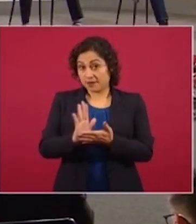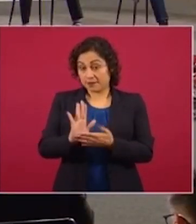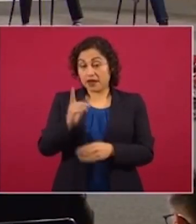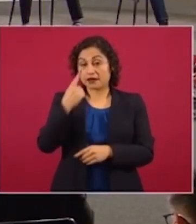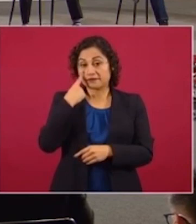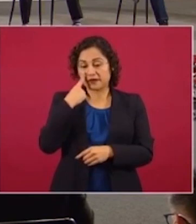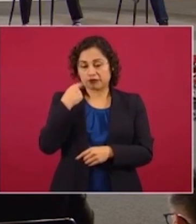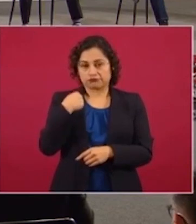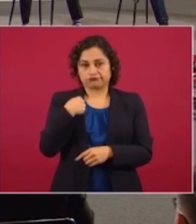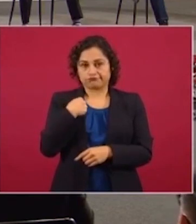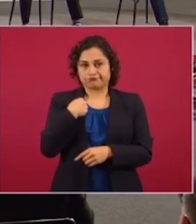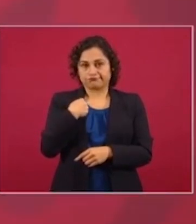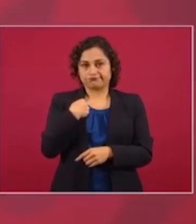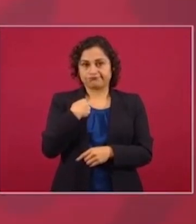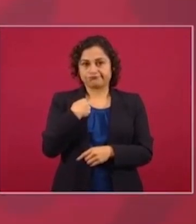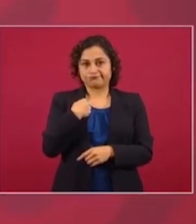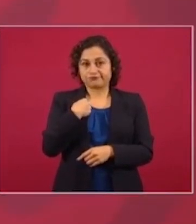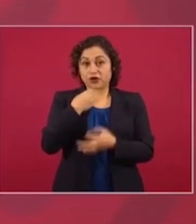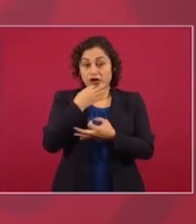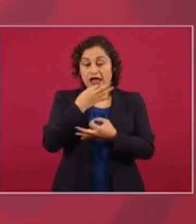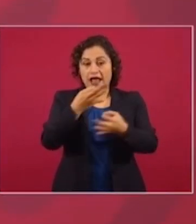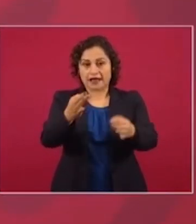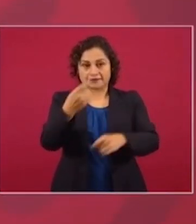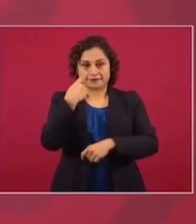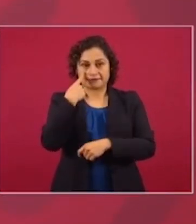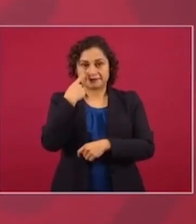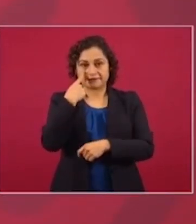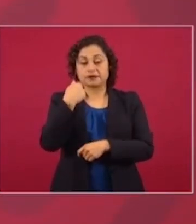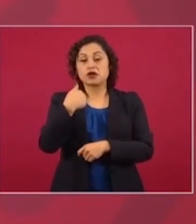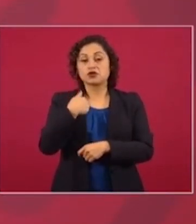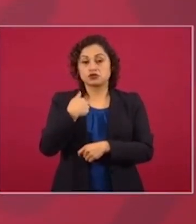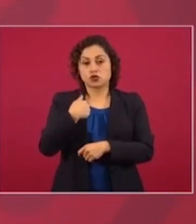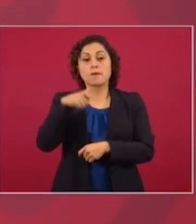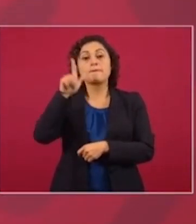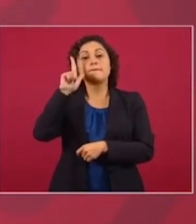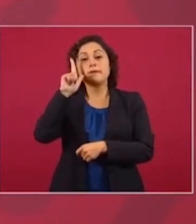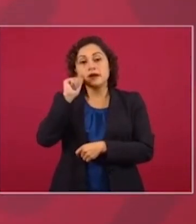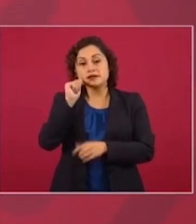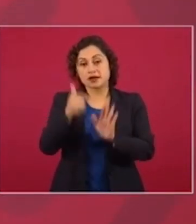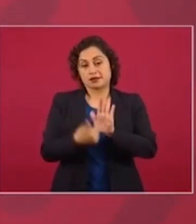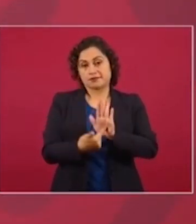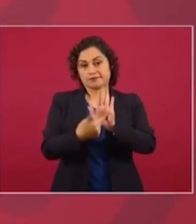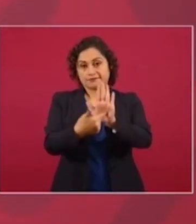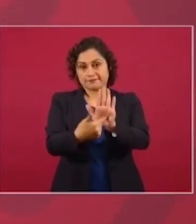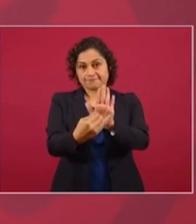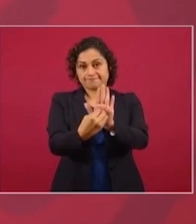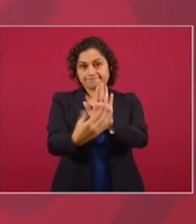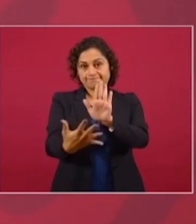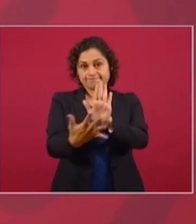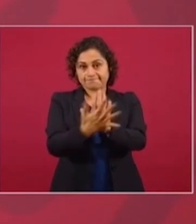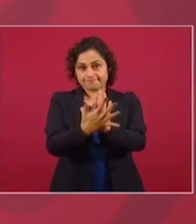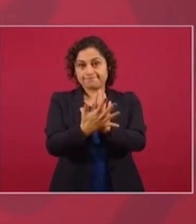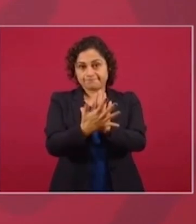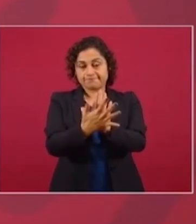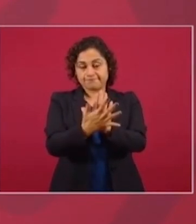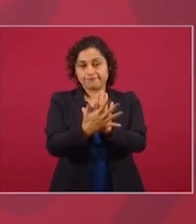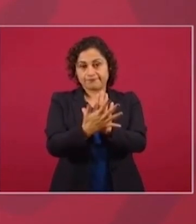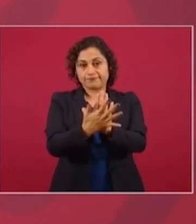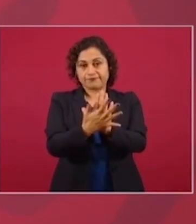adelanto que voy a dar a conocer mañana ya las